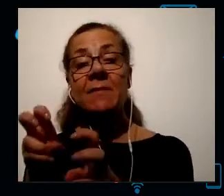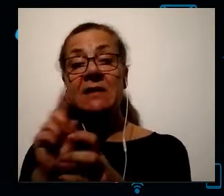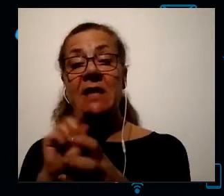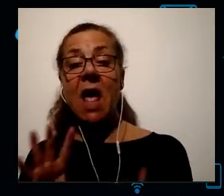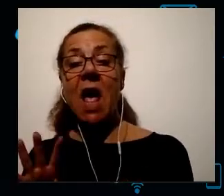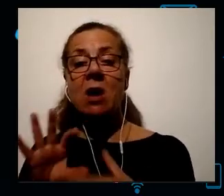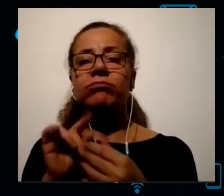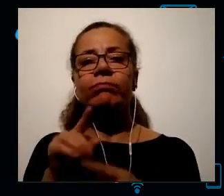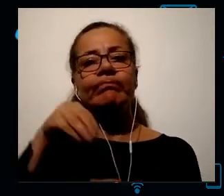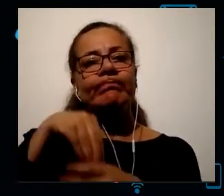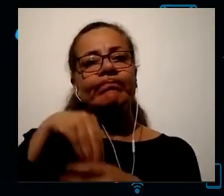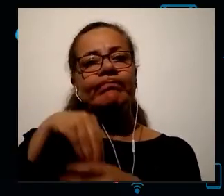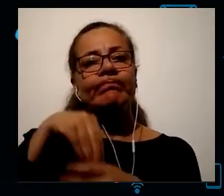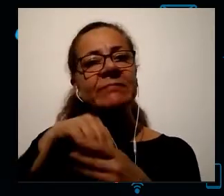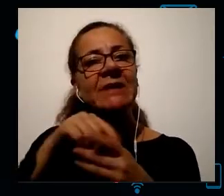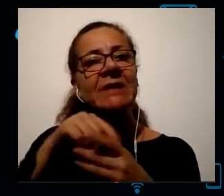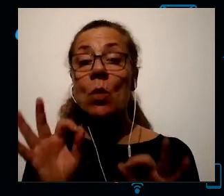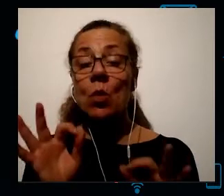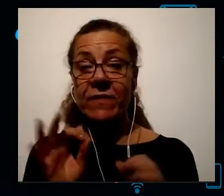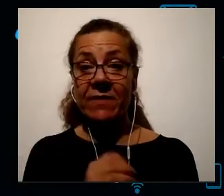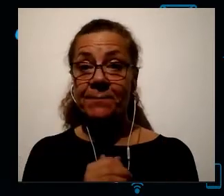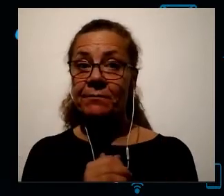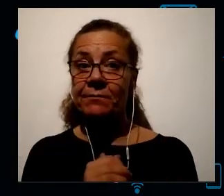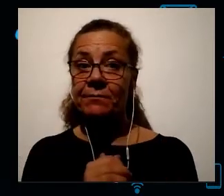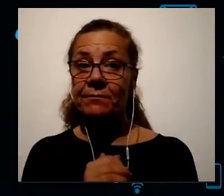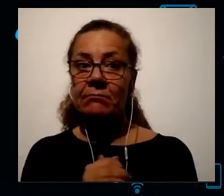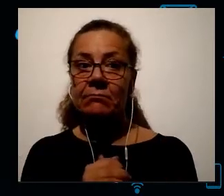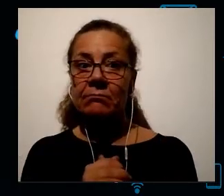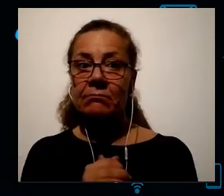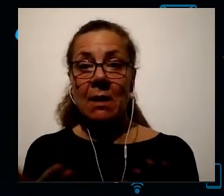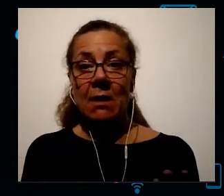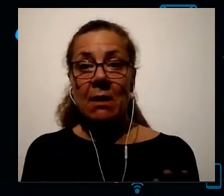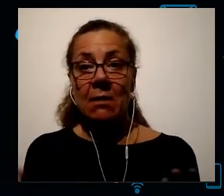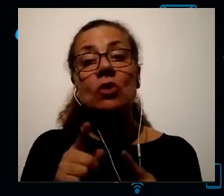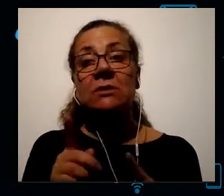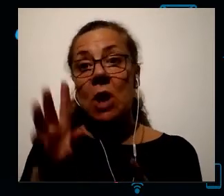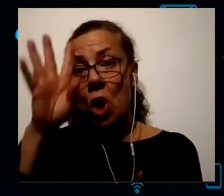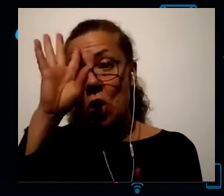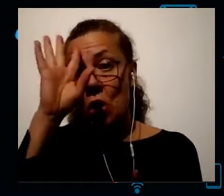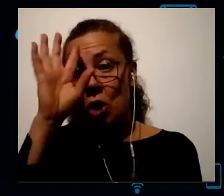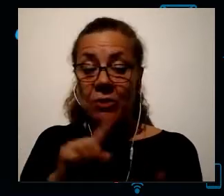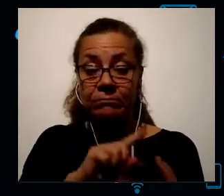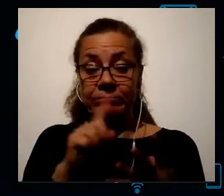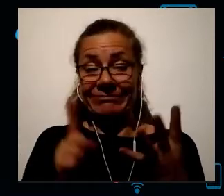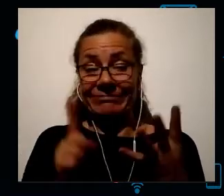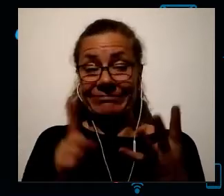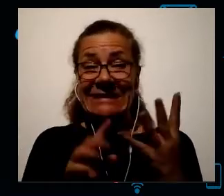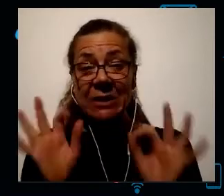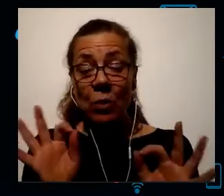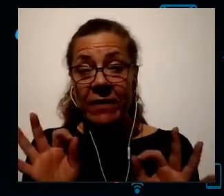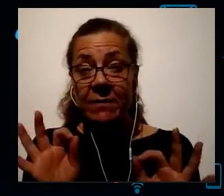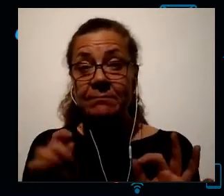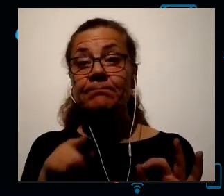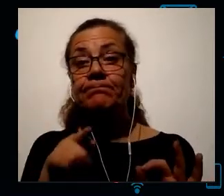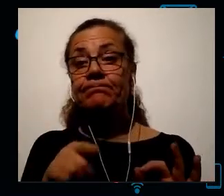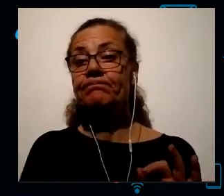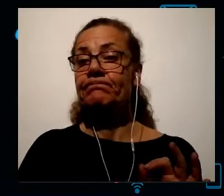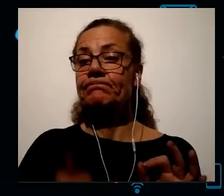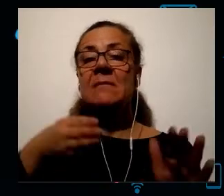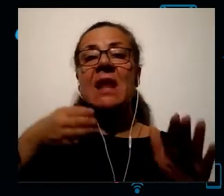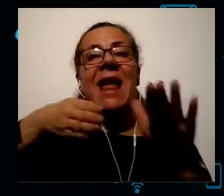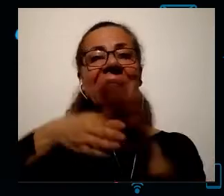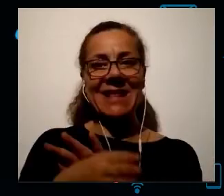a la seguridad y luego efectivamente es verdad que esta dimensión en muchos casos es la dimensión de entrada a la